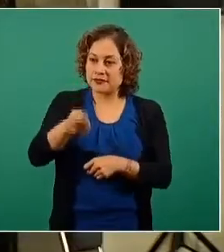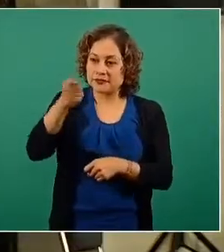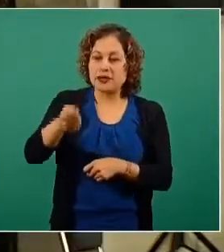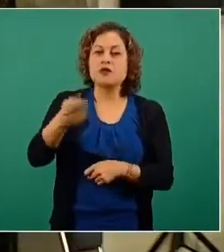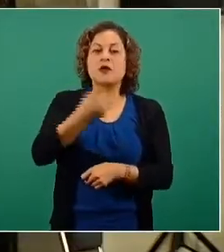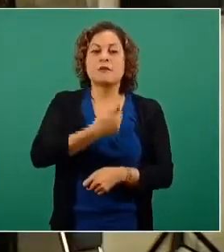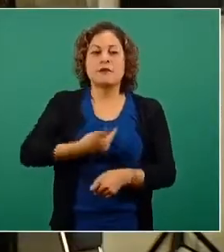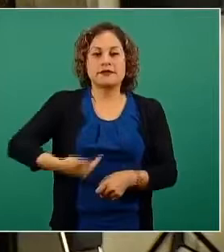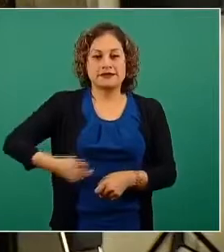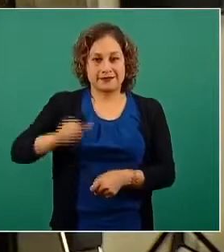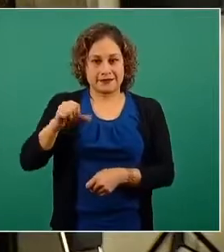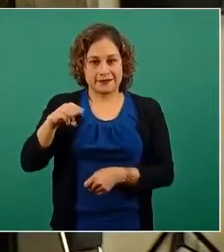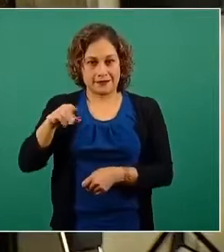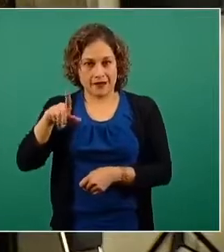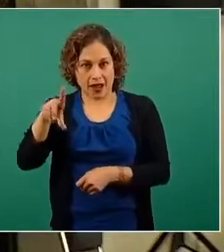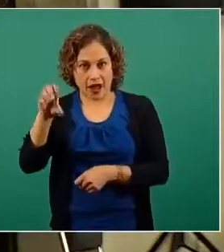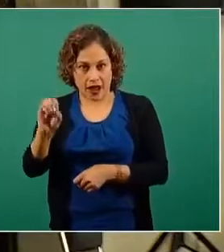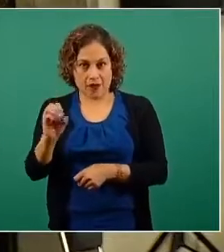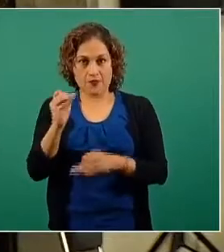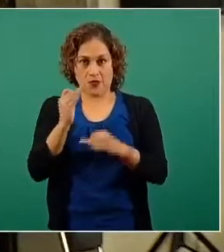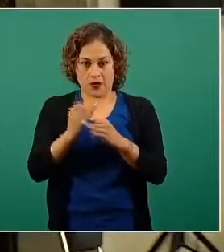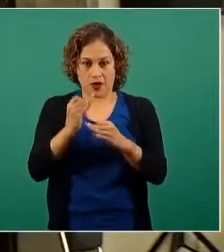estamos ahorita